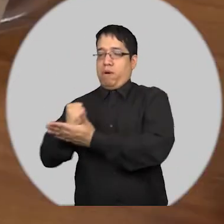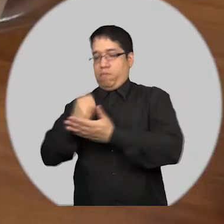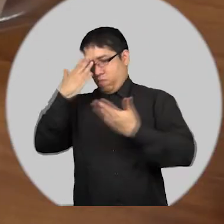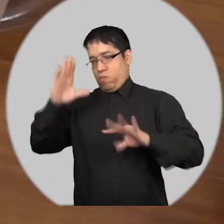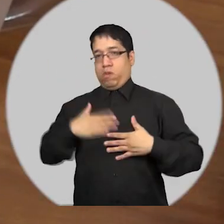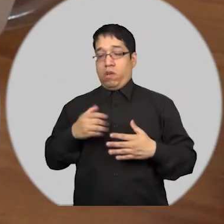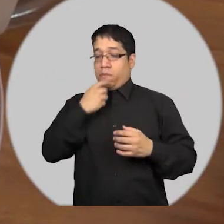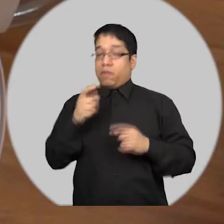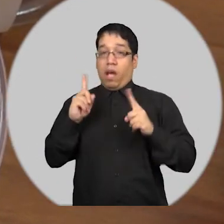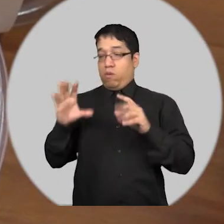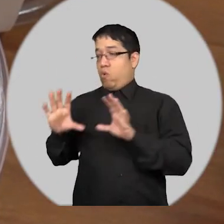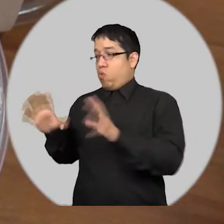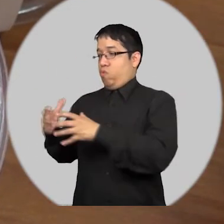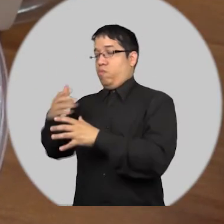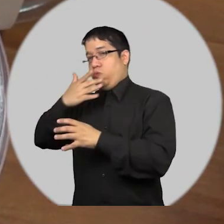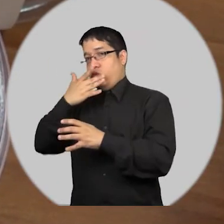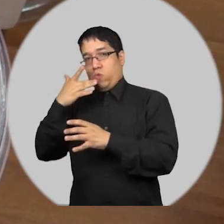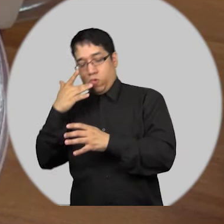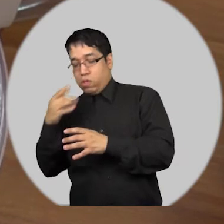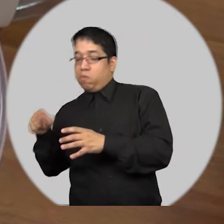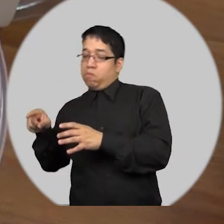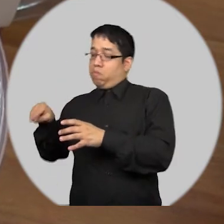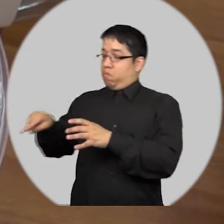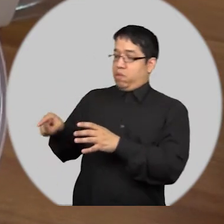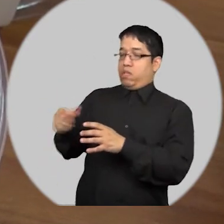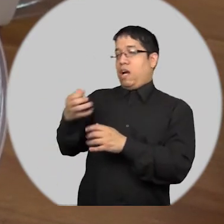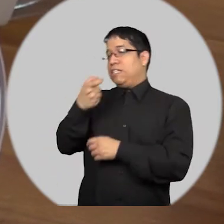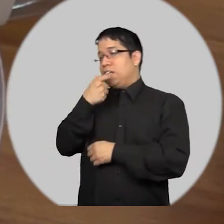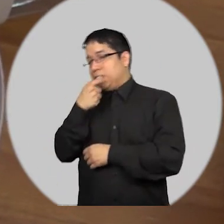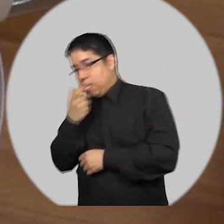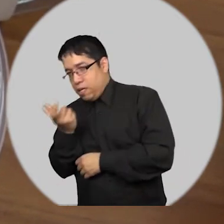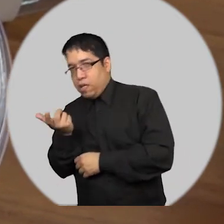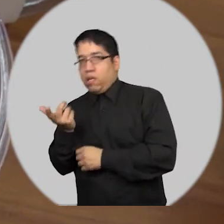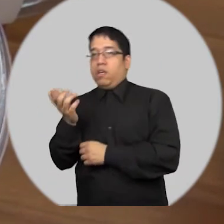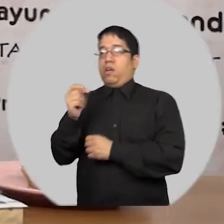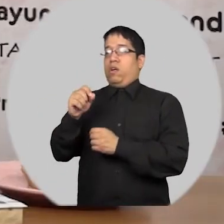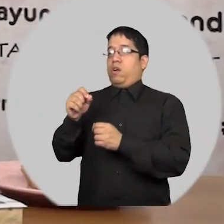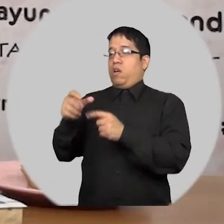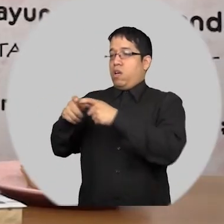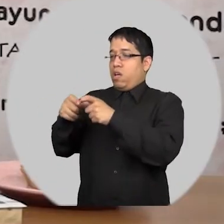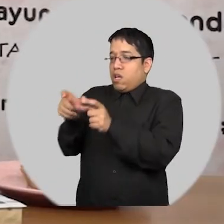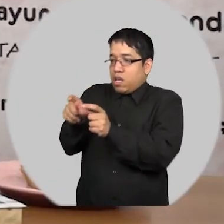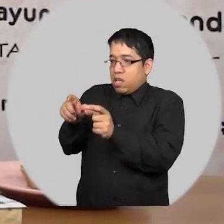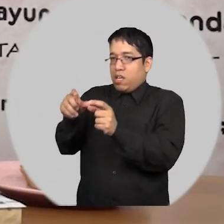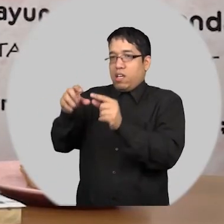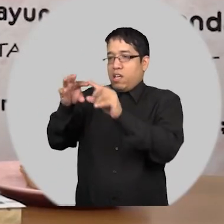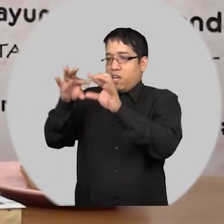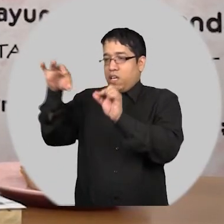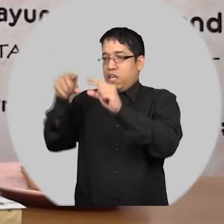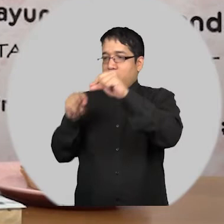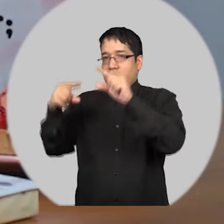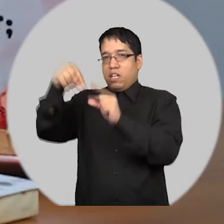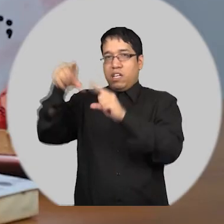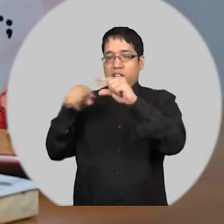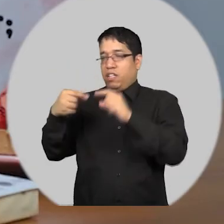lo que es la línea dulce. Puedes encontrar cupcakes, puedes encontrar alfajorcitos, que son así las estrellitas.